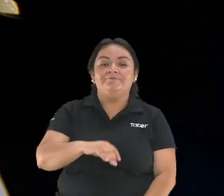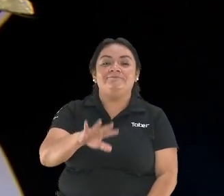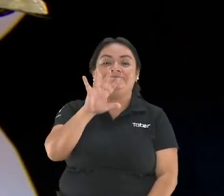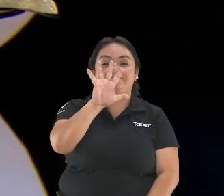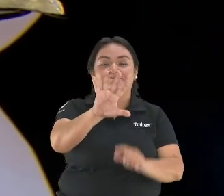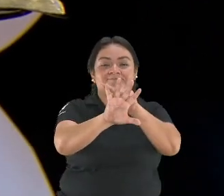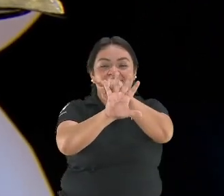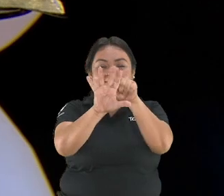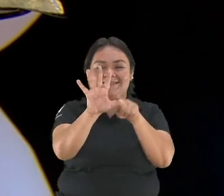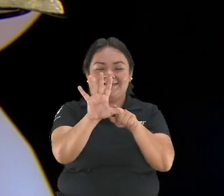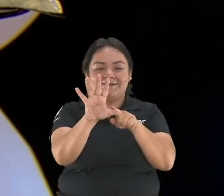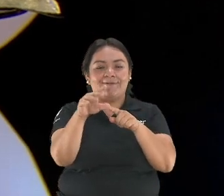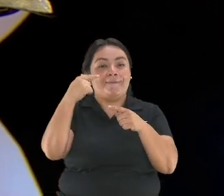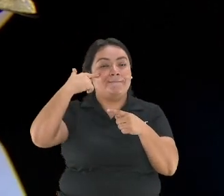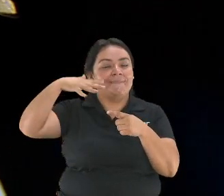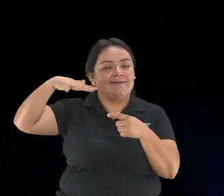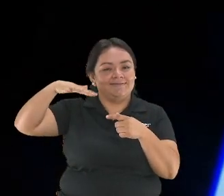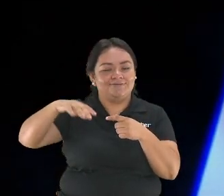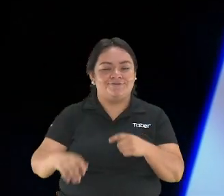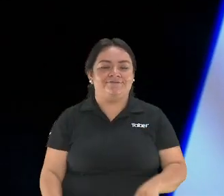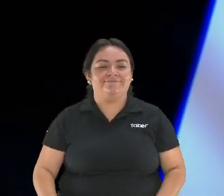efectos peligrosos